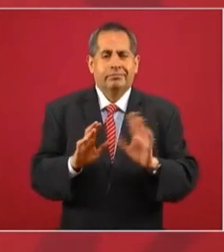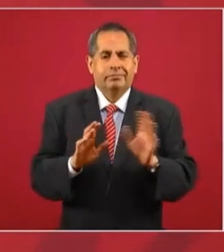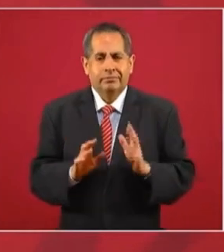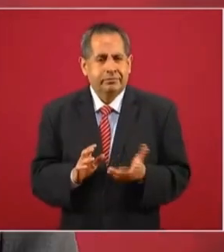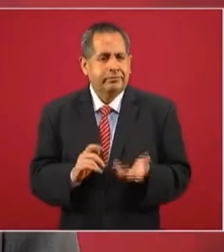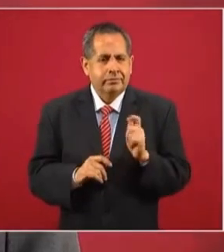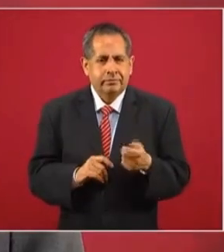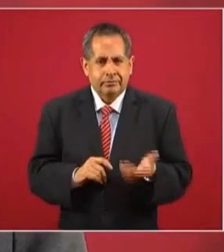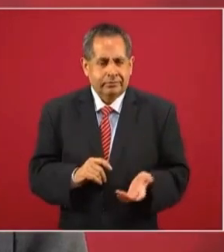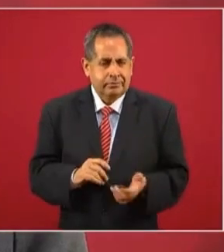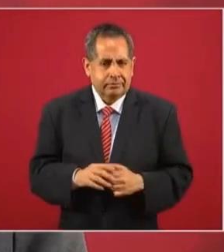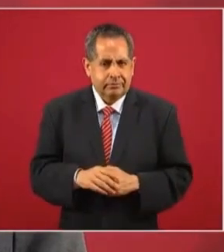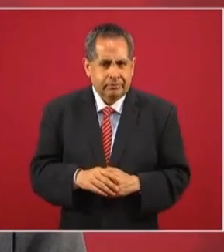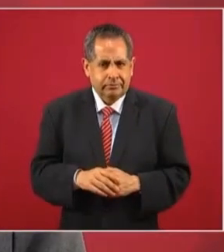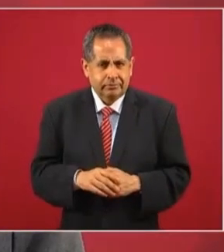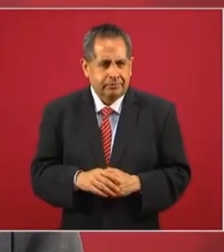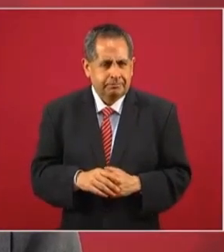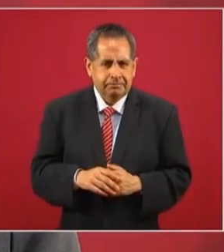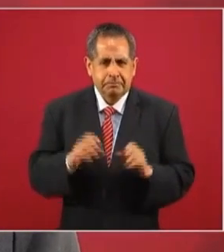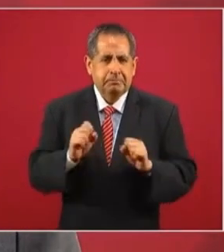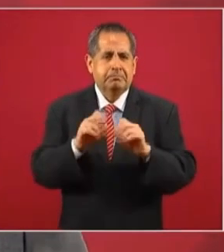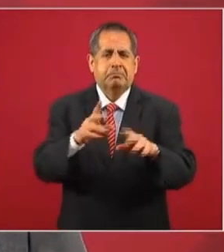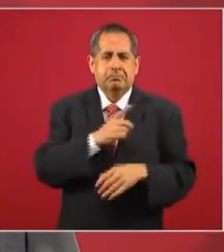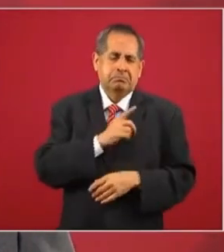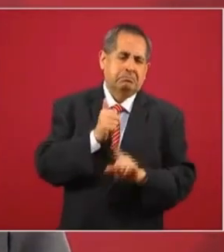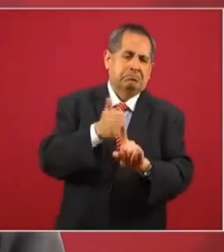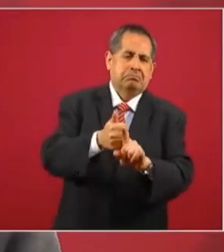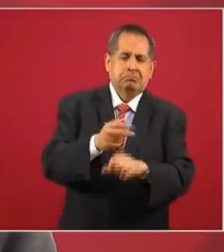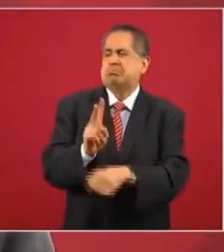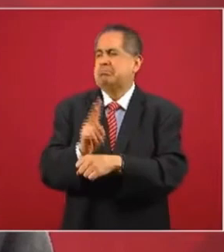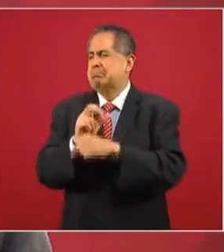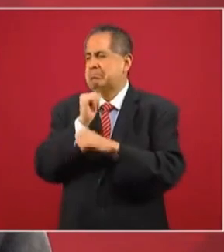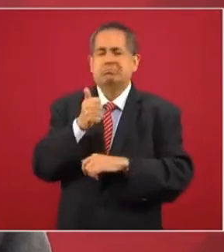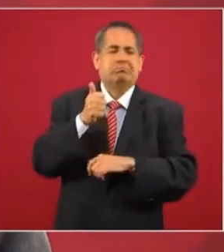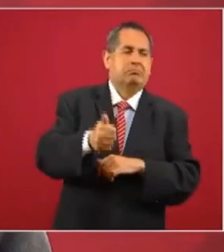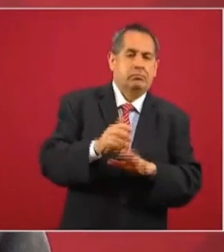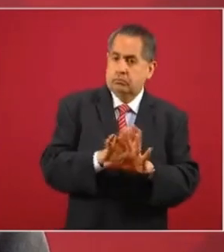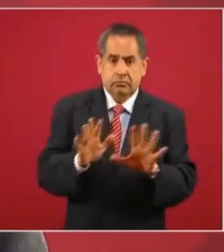se le deje solo con poca vigilancia.